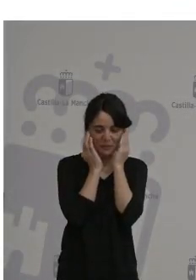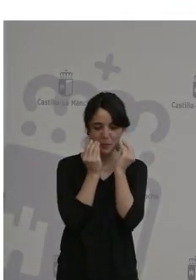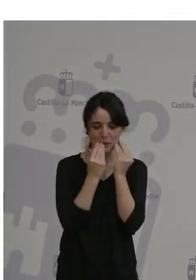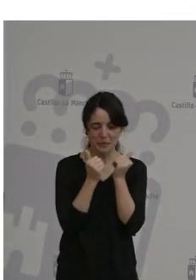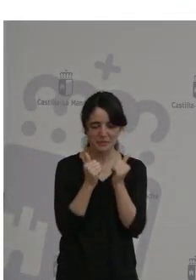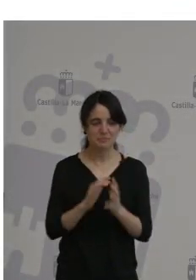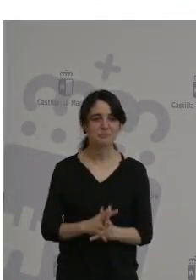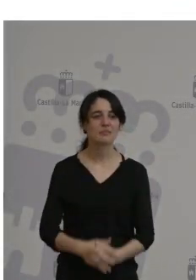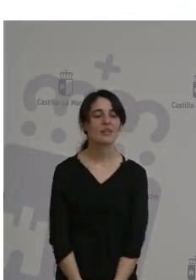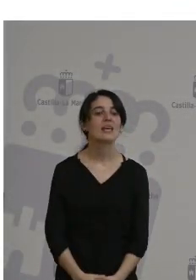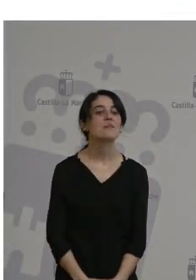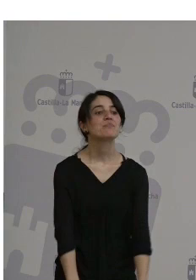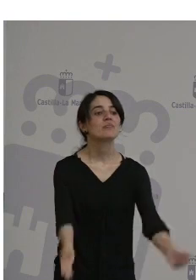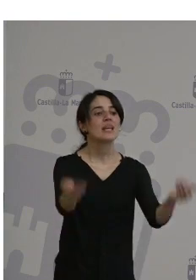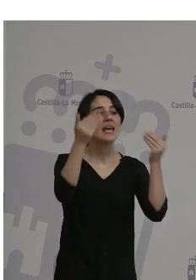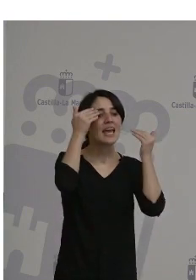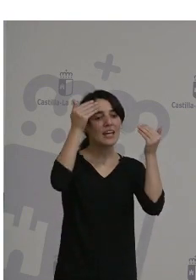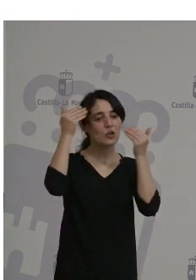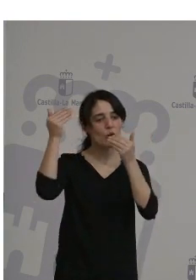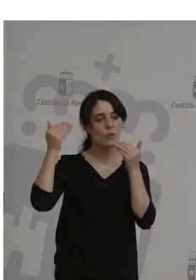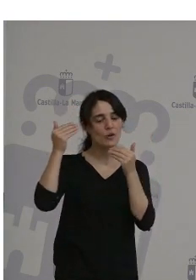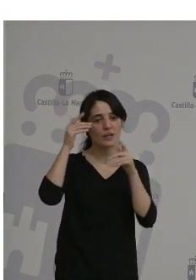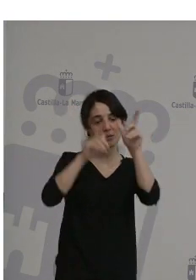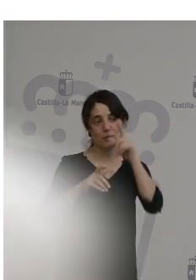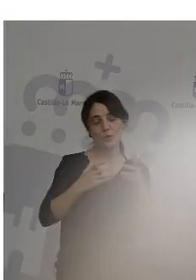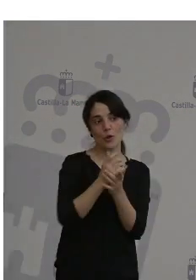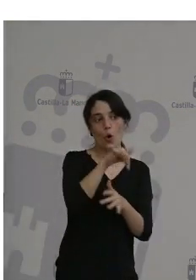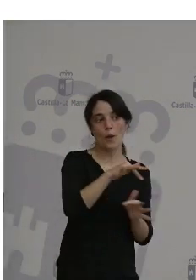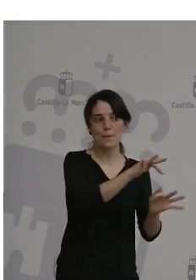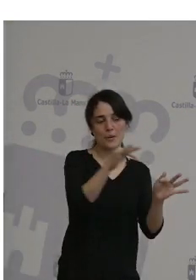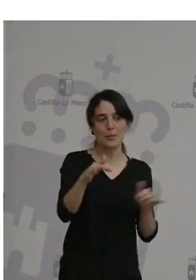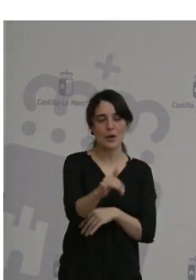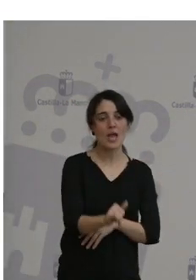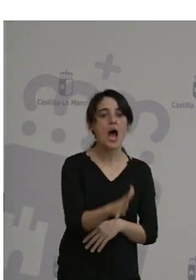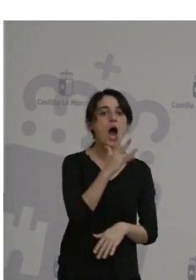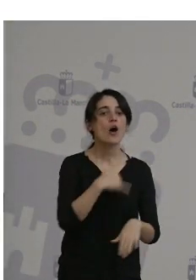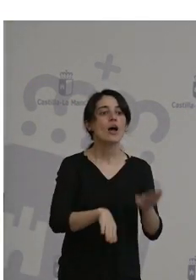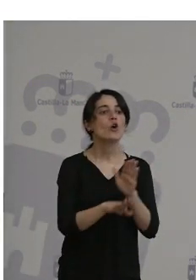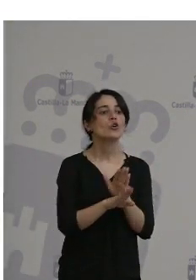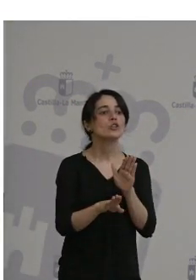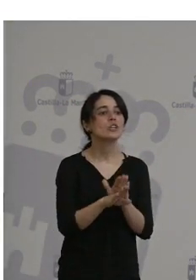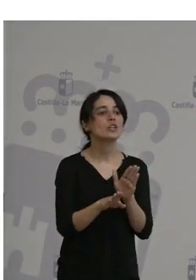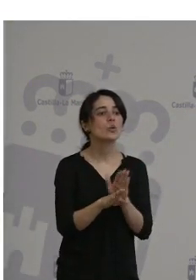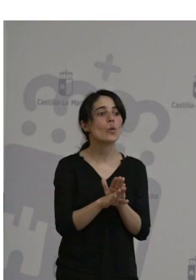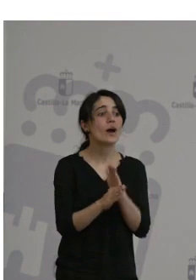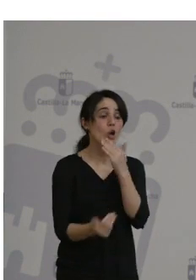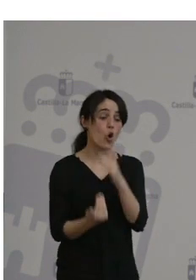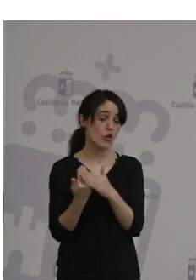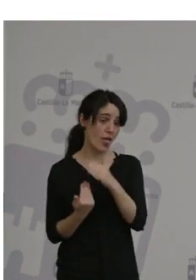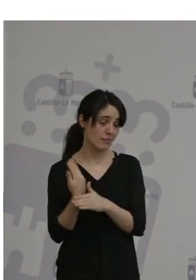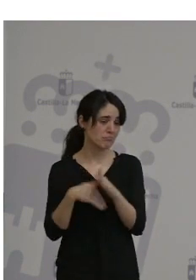Bueno, pues enhorabuena a todos los premiados. Vamos a continuar con nuestra jornada.